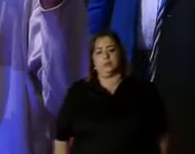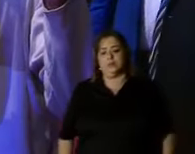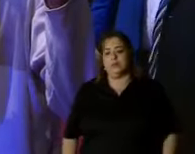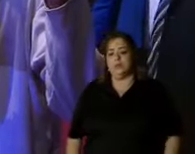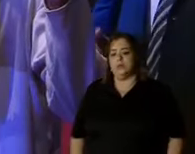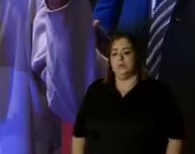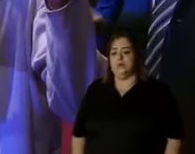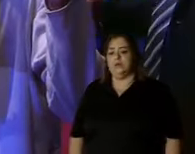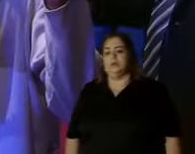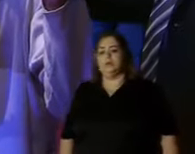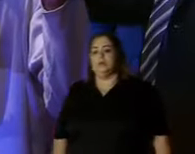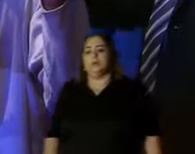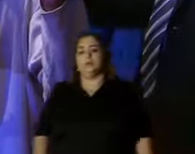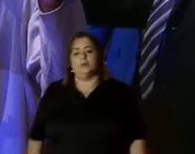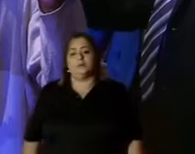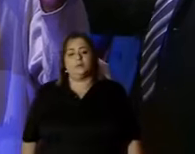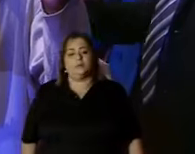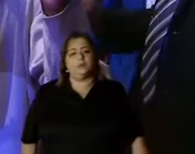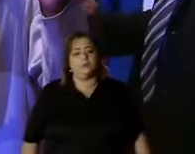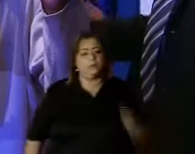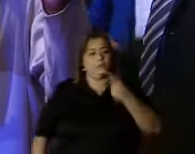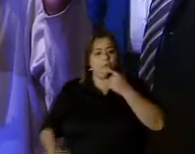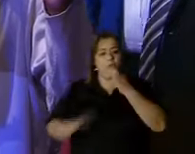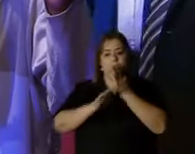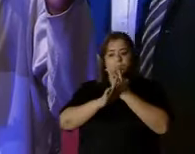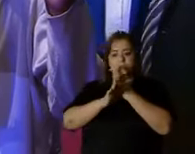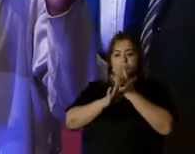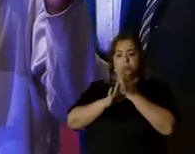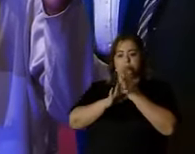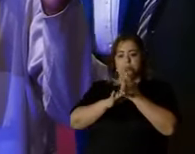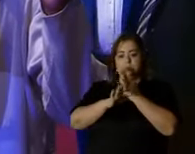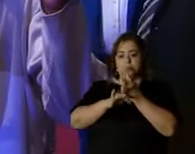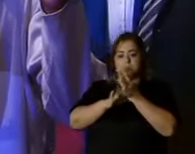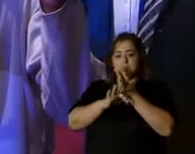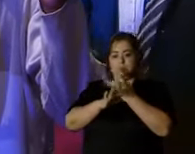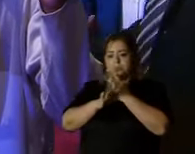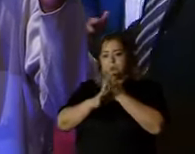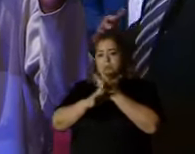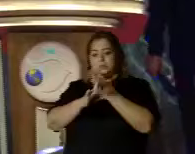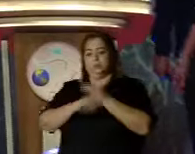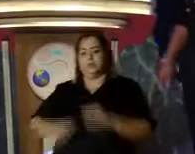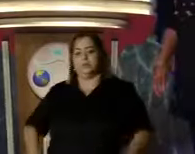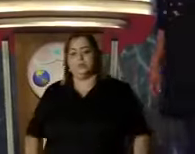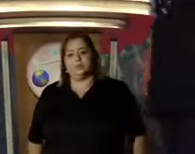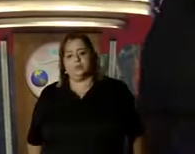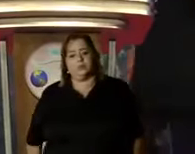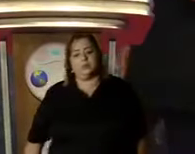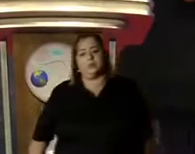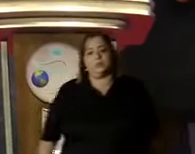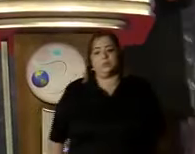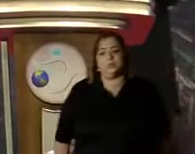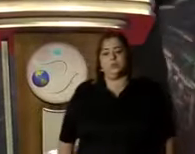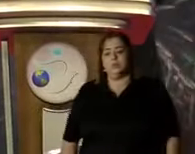Vamos. Shera mama masera bakata bashanda. Kali.